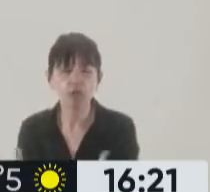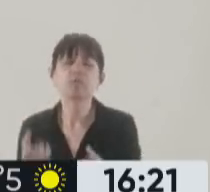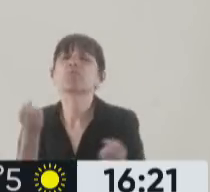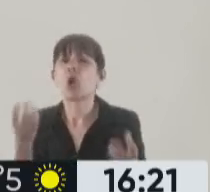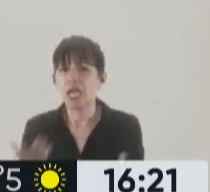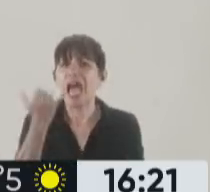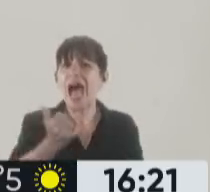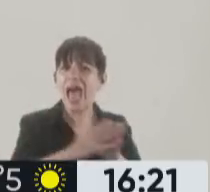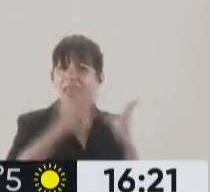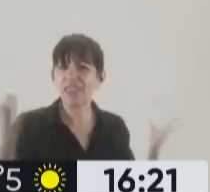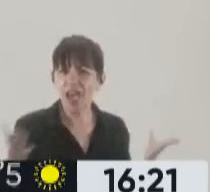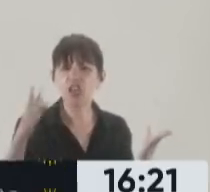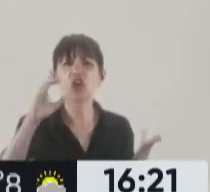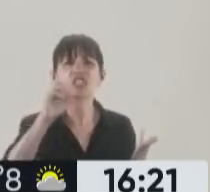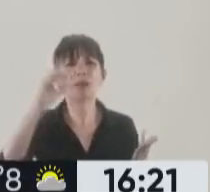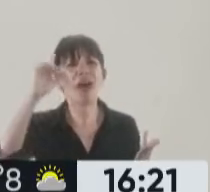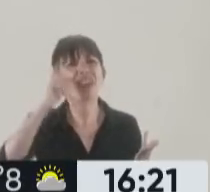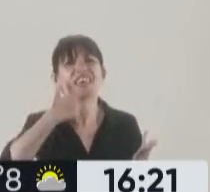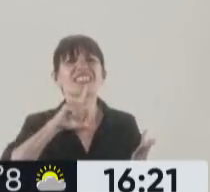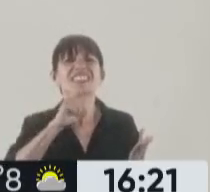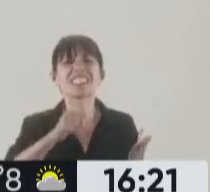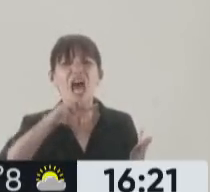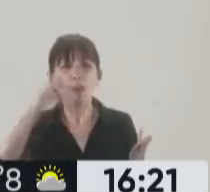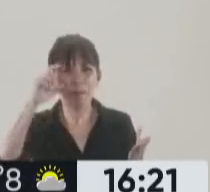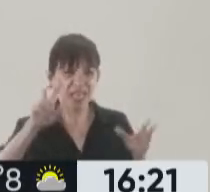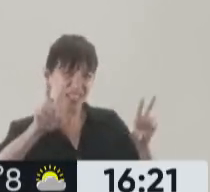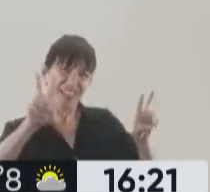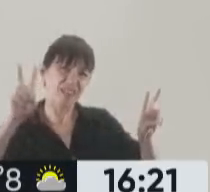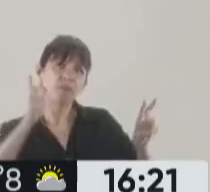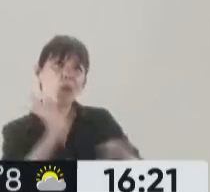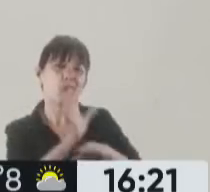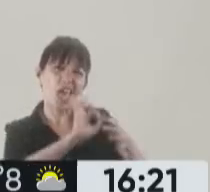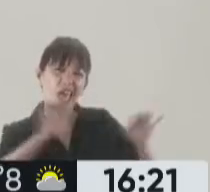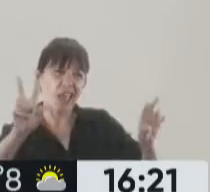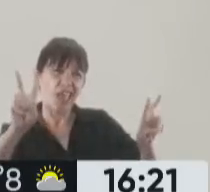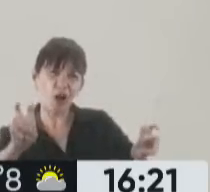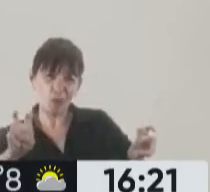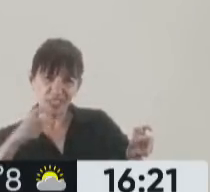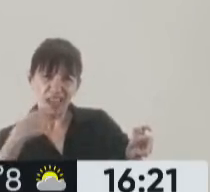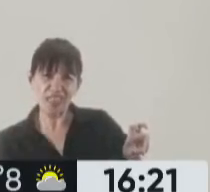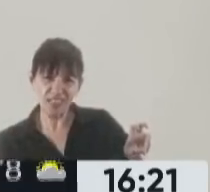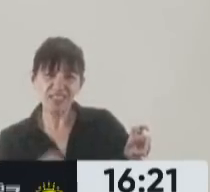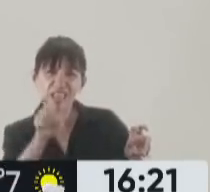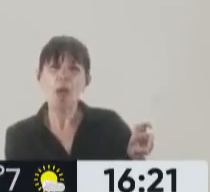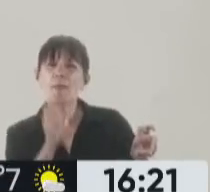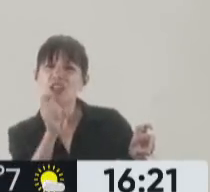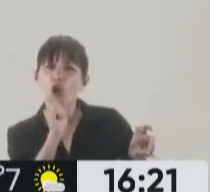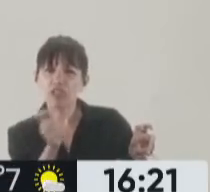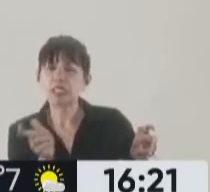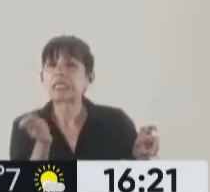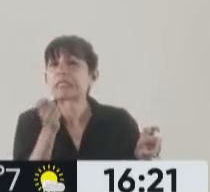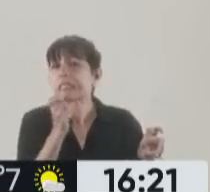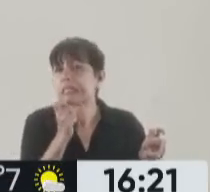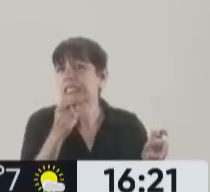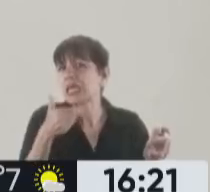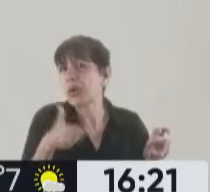donde, entrecomillado, el periodista Roberto Navarro dijo que ante una eventual